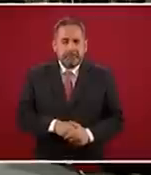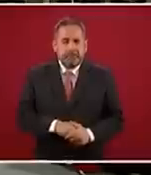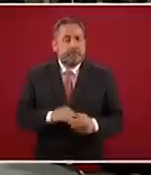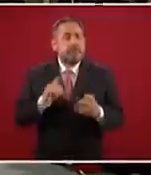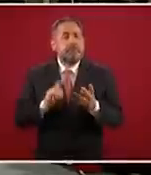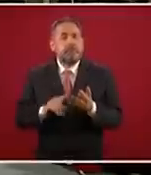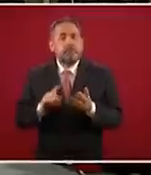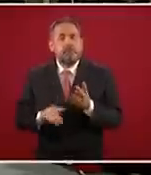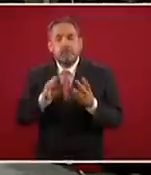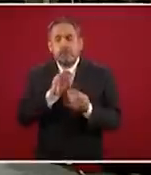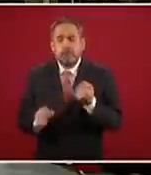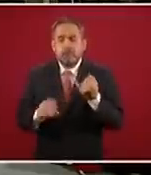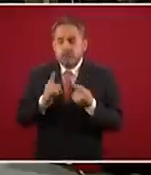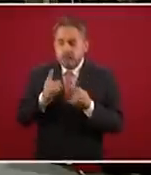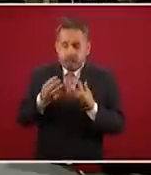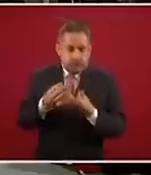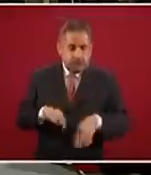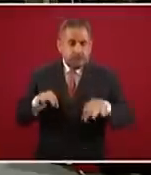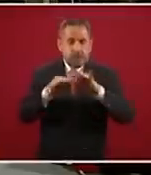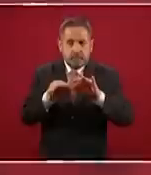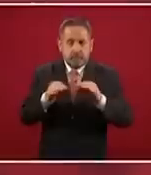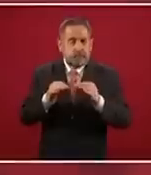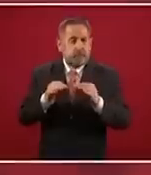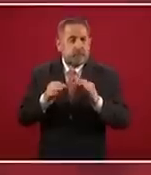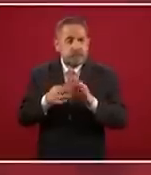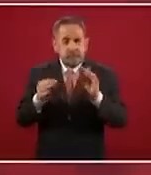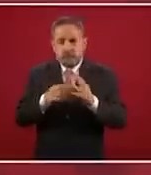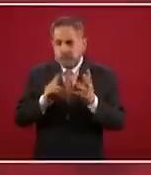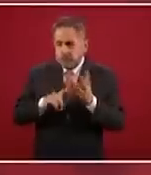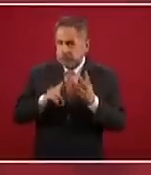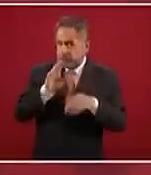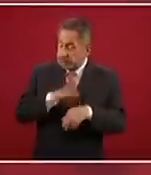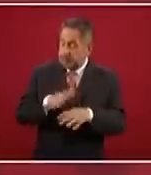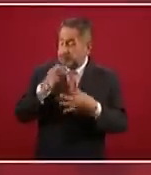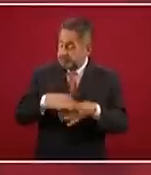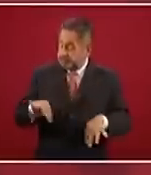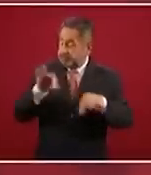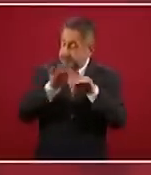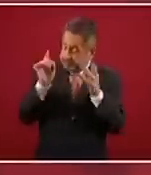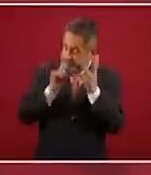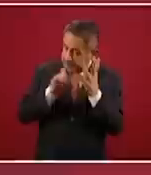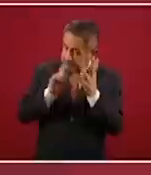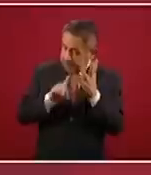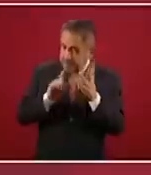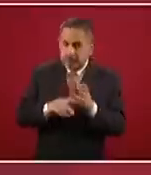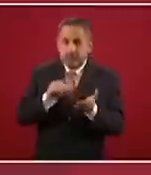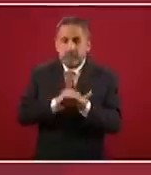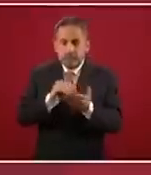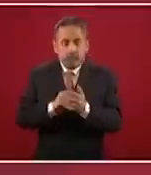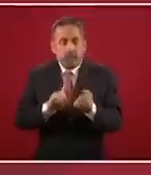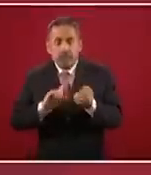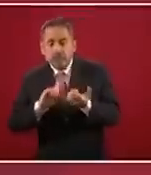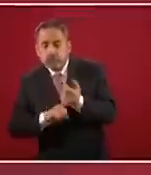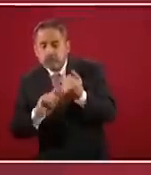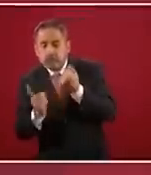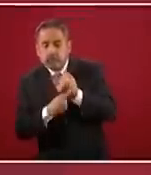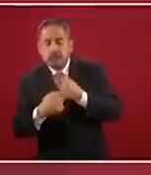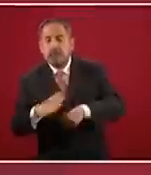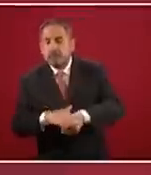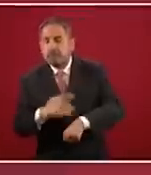Y lo más importante de todo, seguir atendiendo las causas.